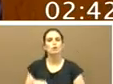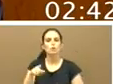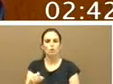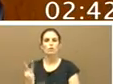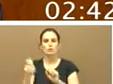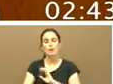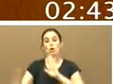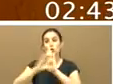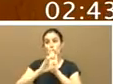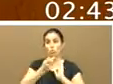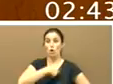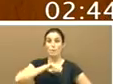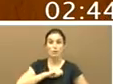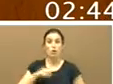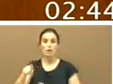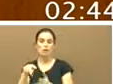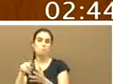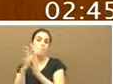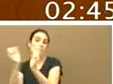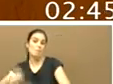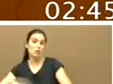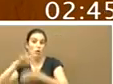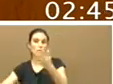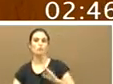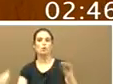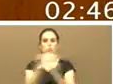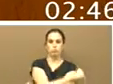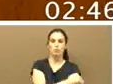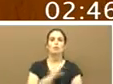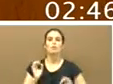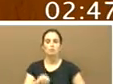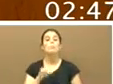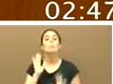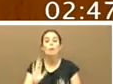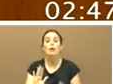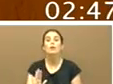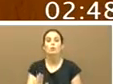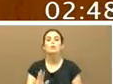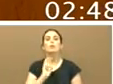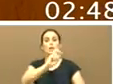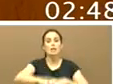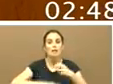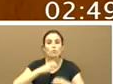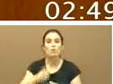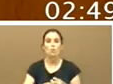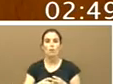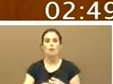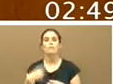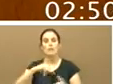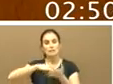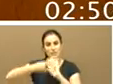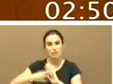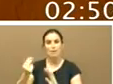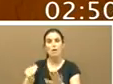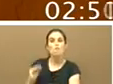Constitución española, dejándose así abierta la posible reforma del sistema de